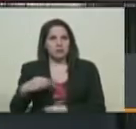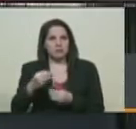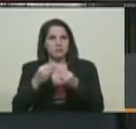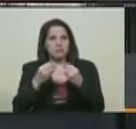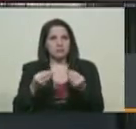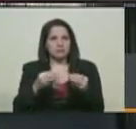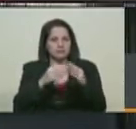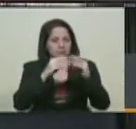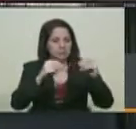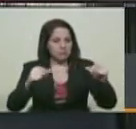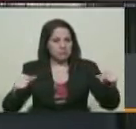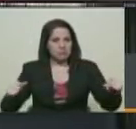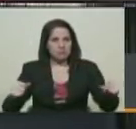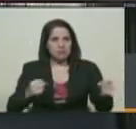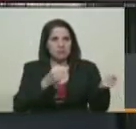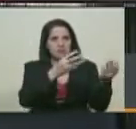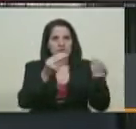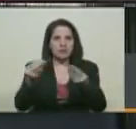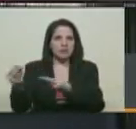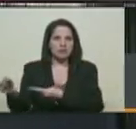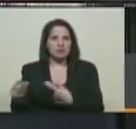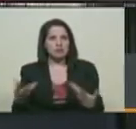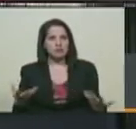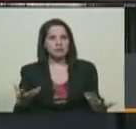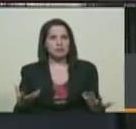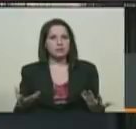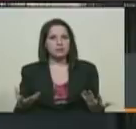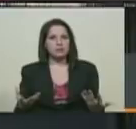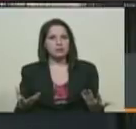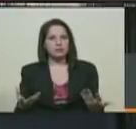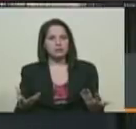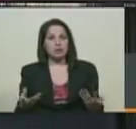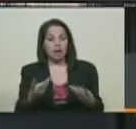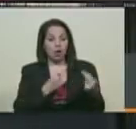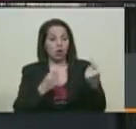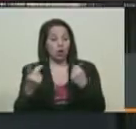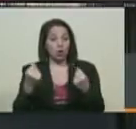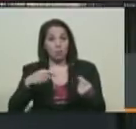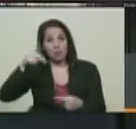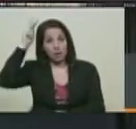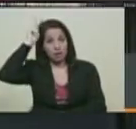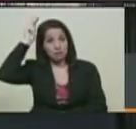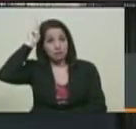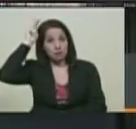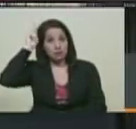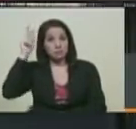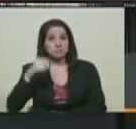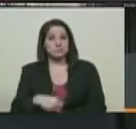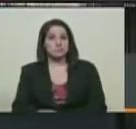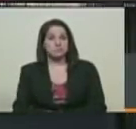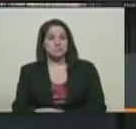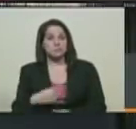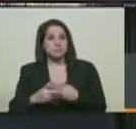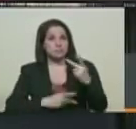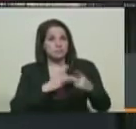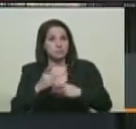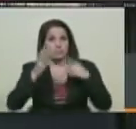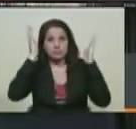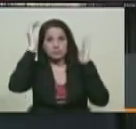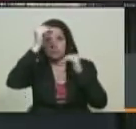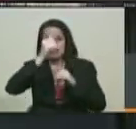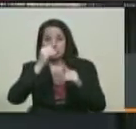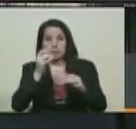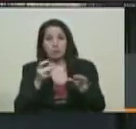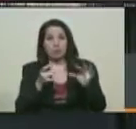de tierra, de inversión de la economía india, de la economía indígena, en los procesos de atención con el carnet